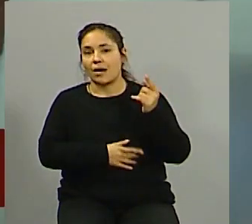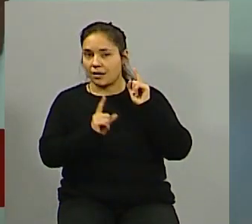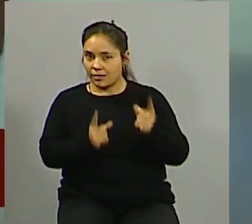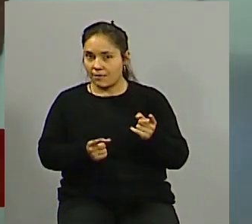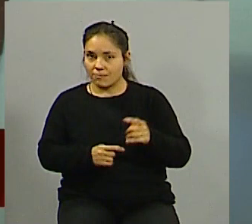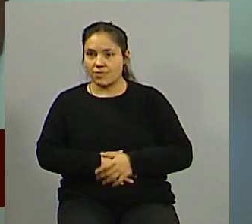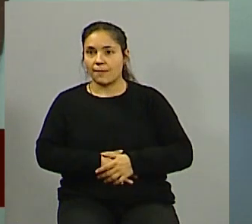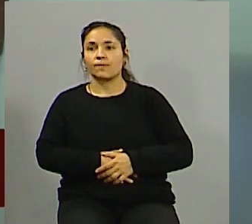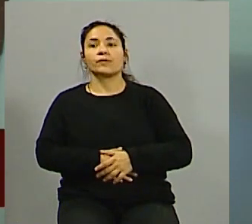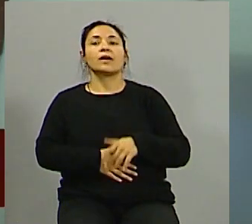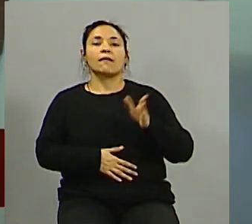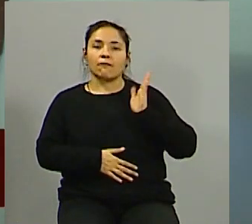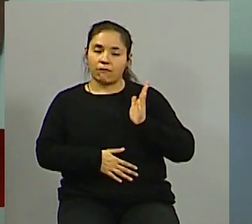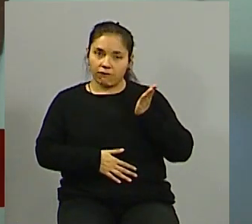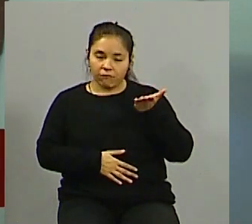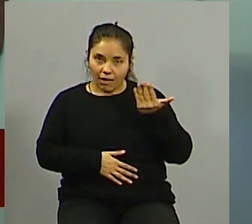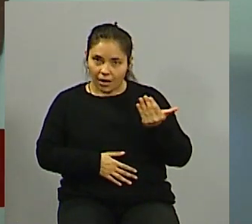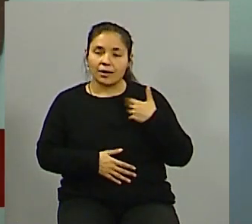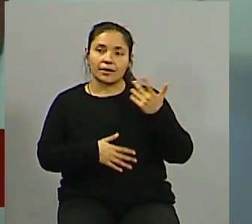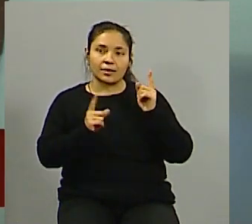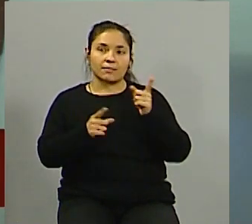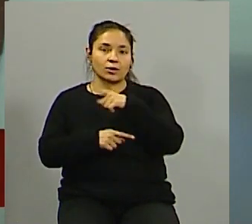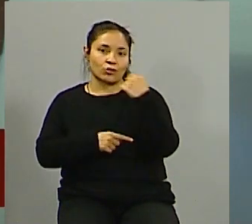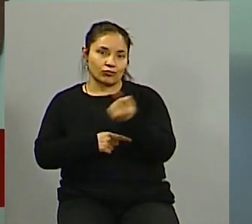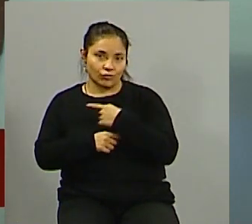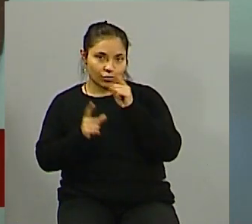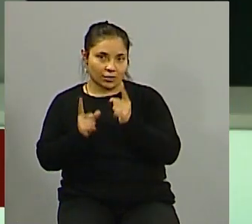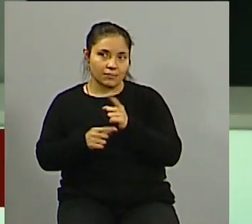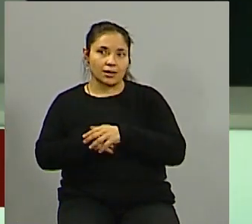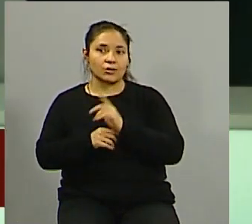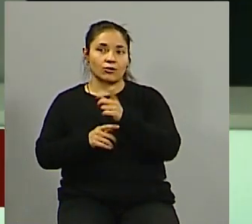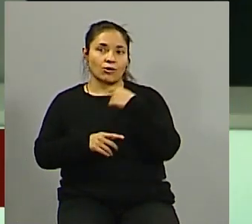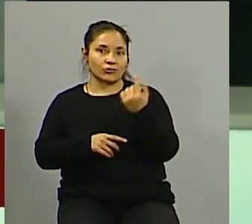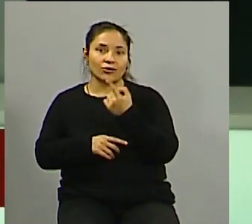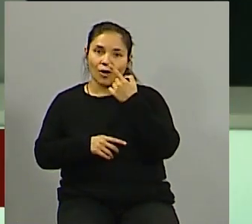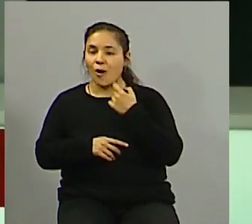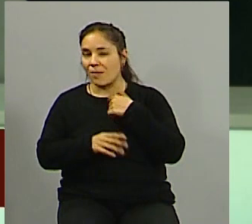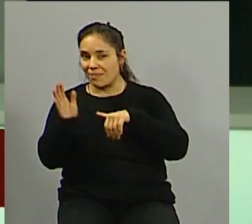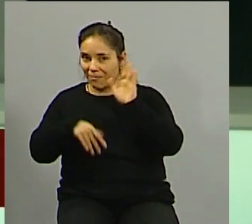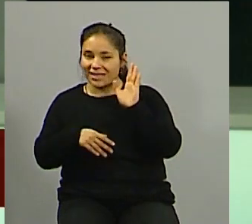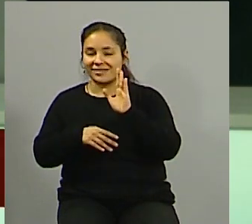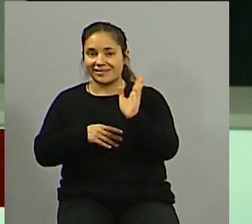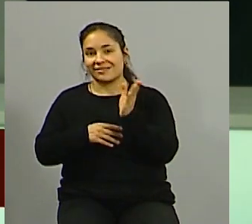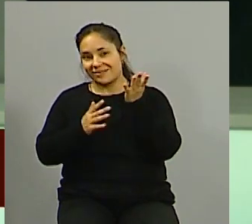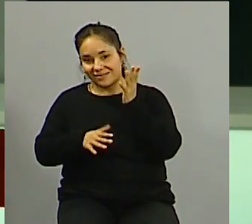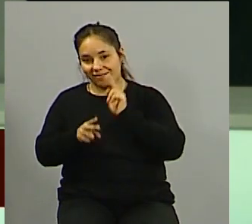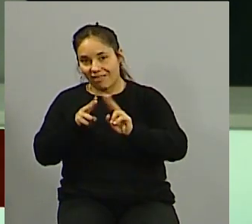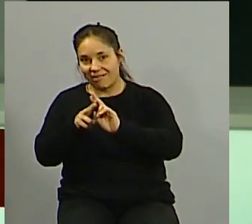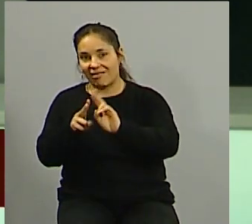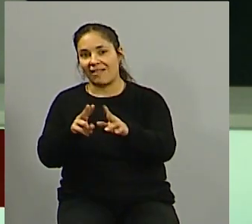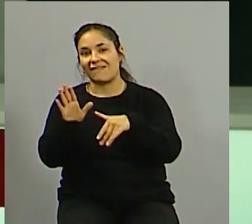por supuesto, y que tenemos mucho para hacer nosotros también, o nosotros lo tenemos mucho para hacer principalmente,